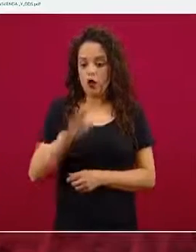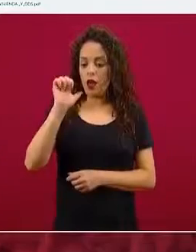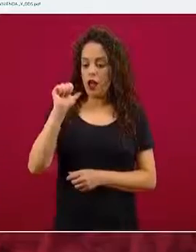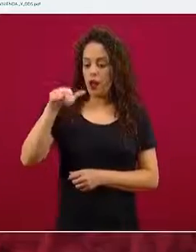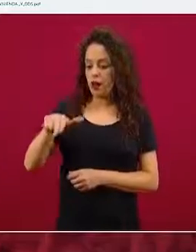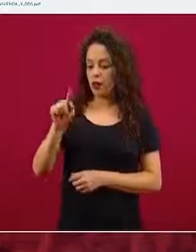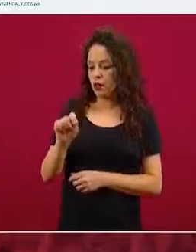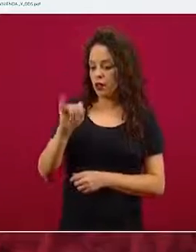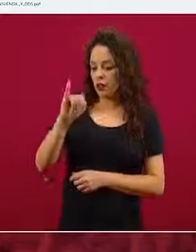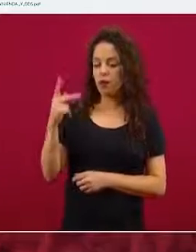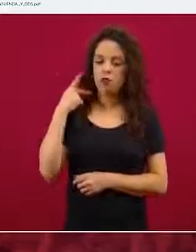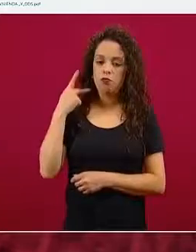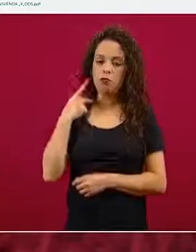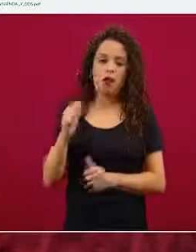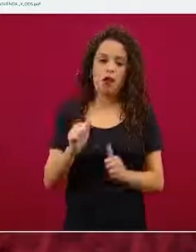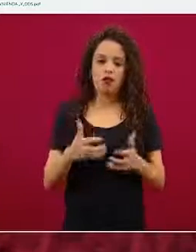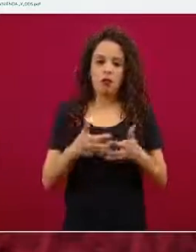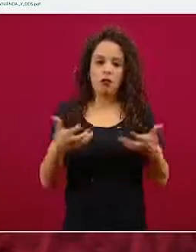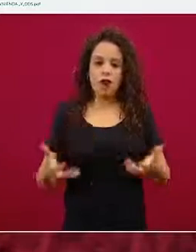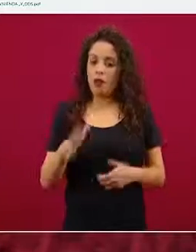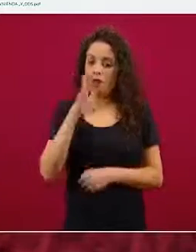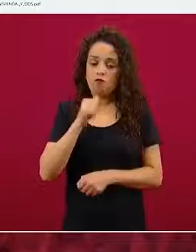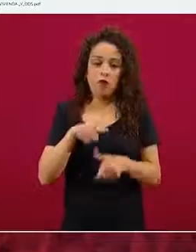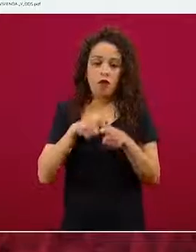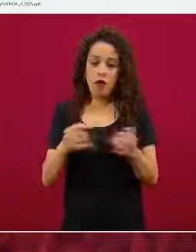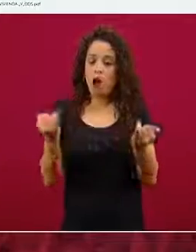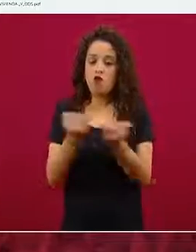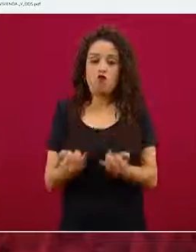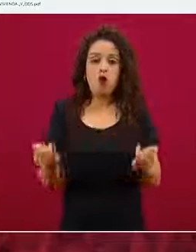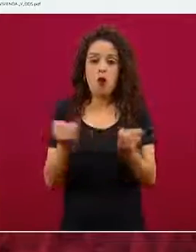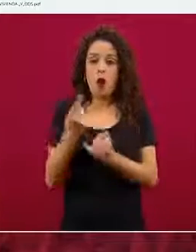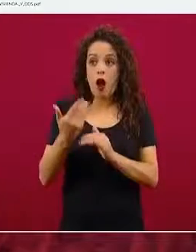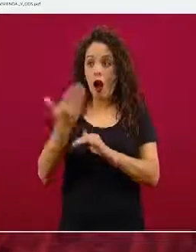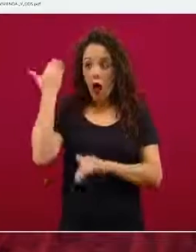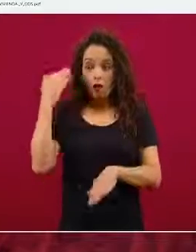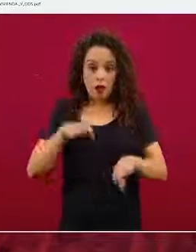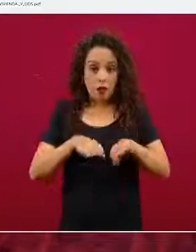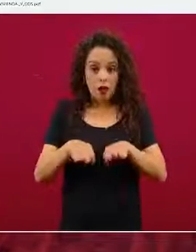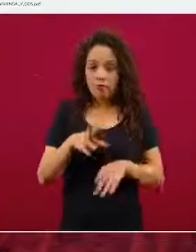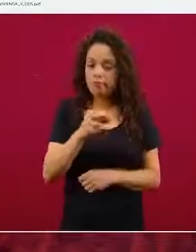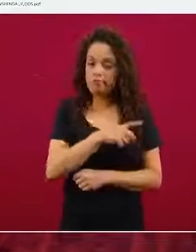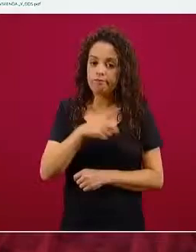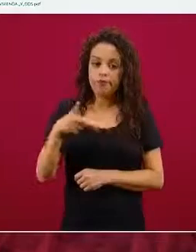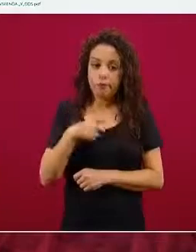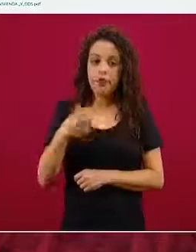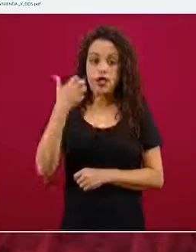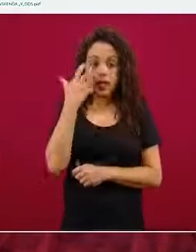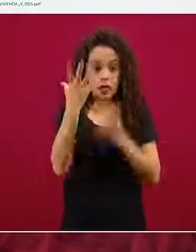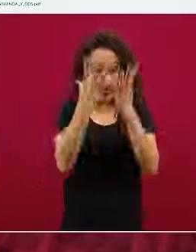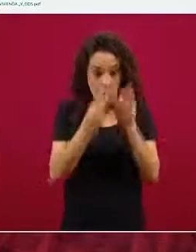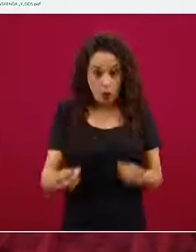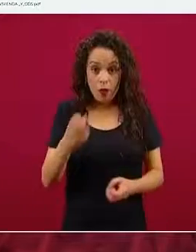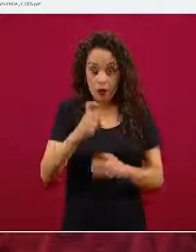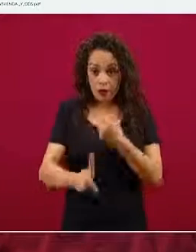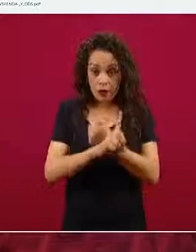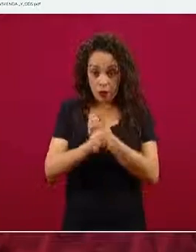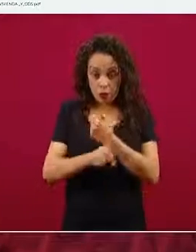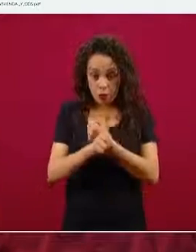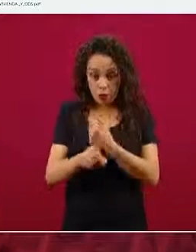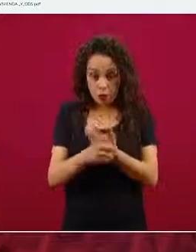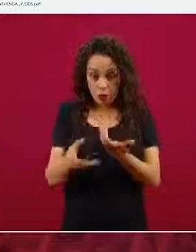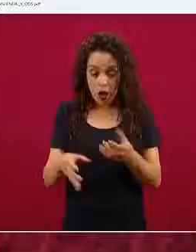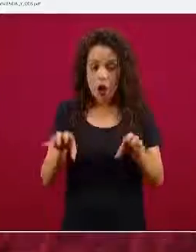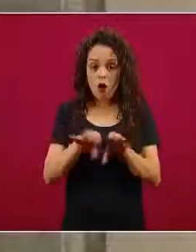antipolítica de suelo. O sea, no podemos seguir trabajando de la misma forma si queremos algún día resolver la problemática no solo